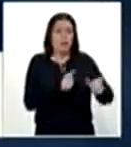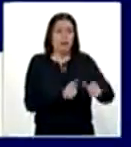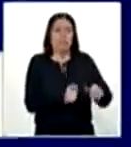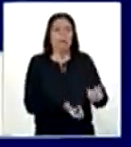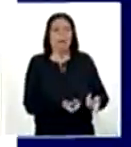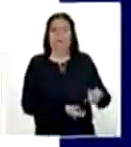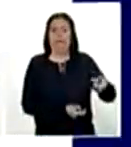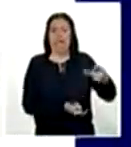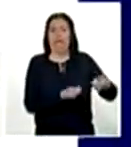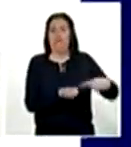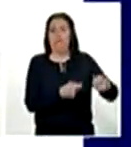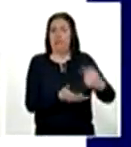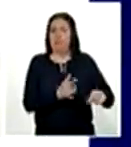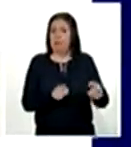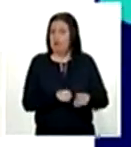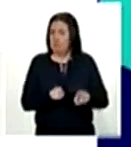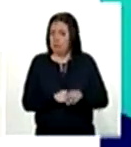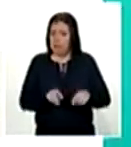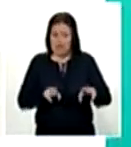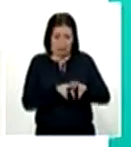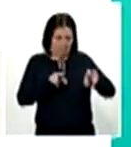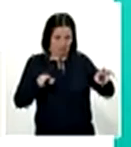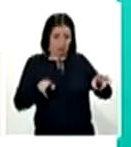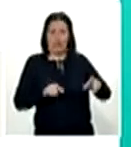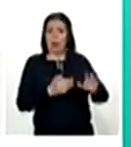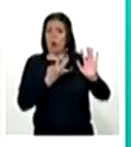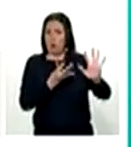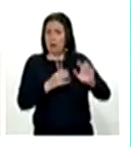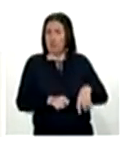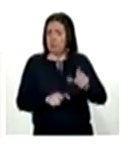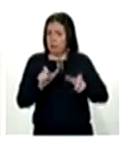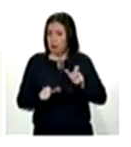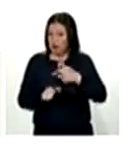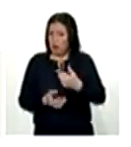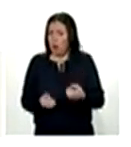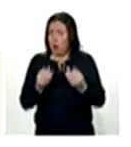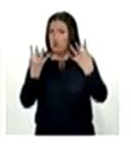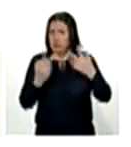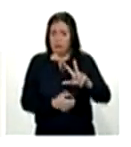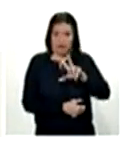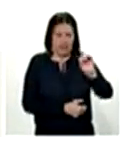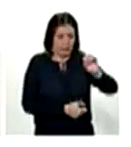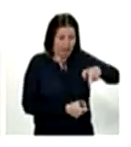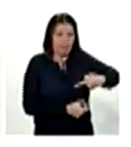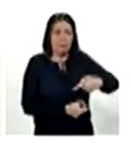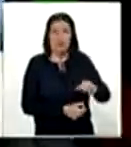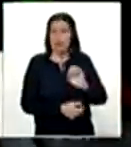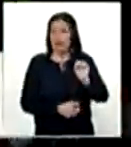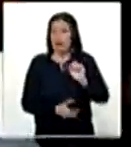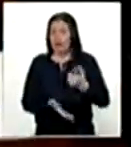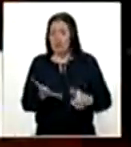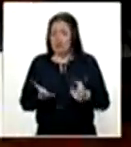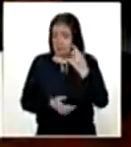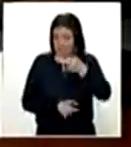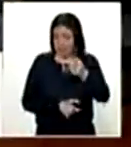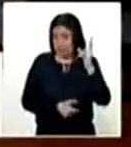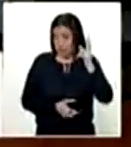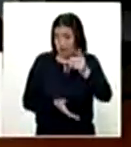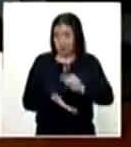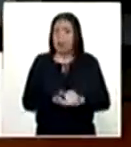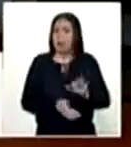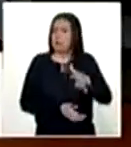llegado a ofrecer un palco para 9 personas a 30.000 nuevos soles, así como lo oye. Fueron